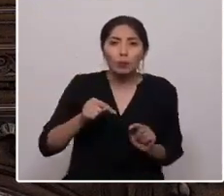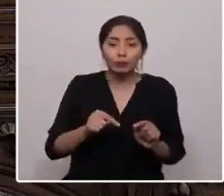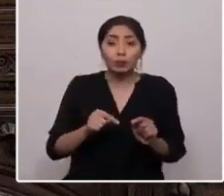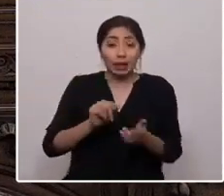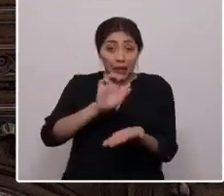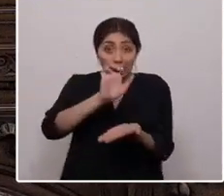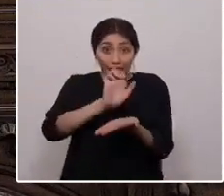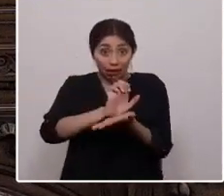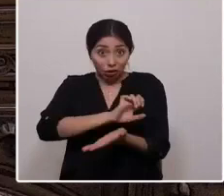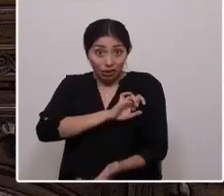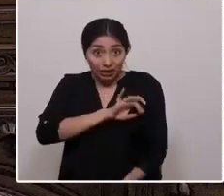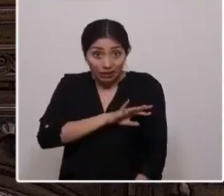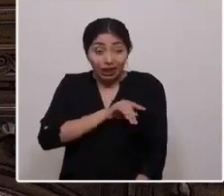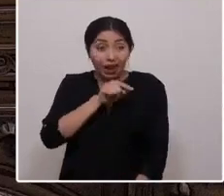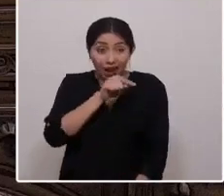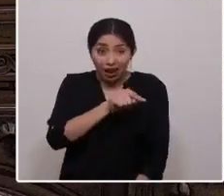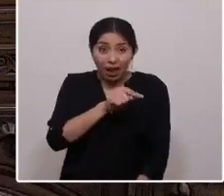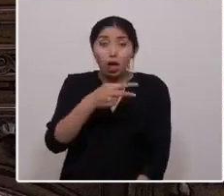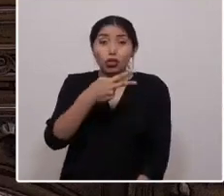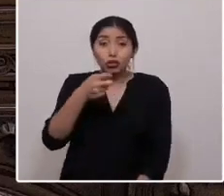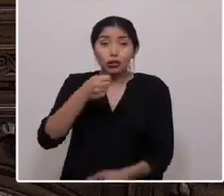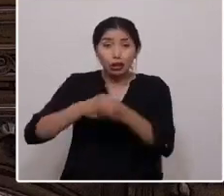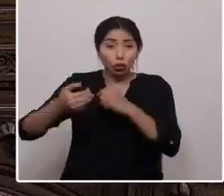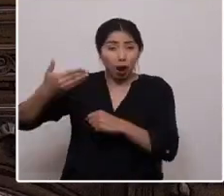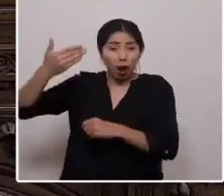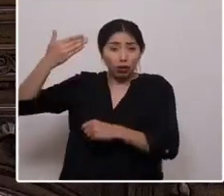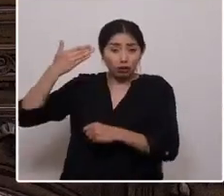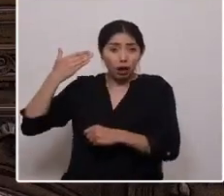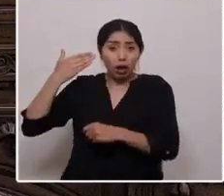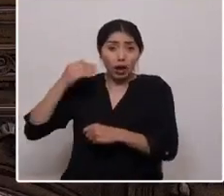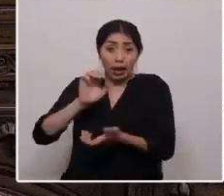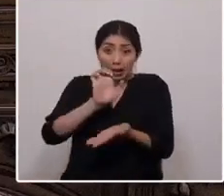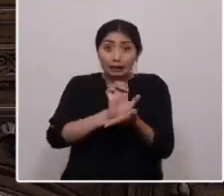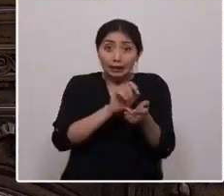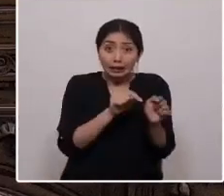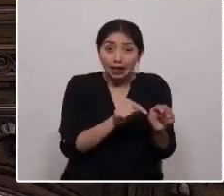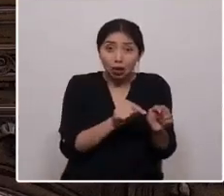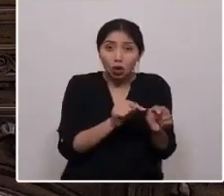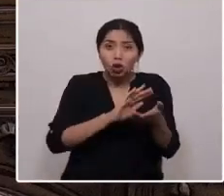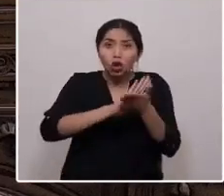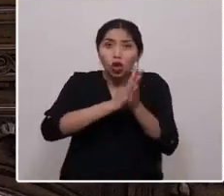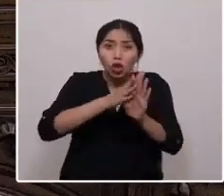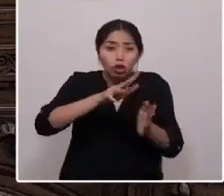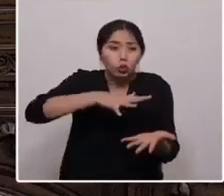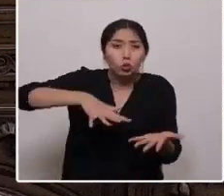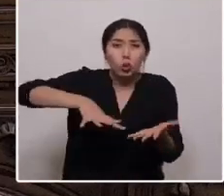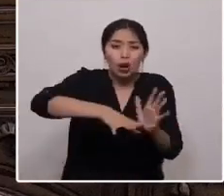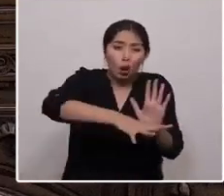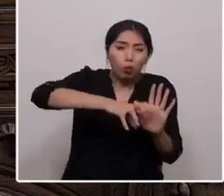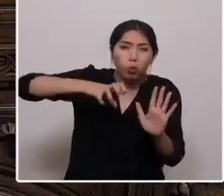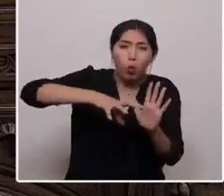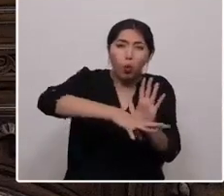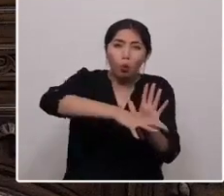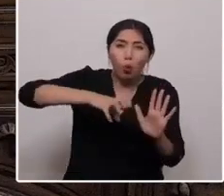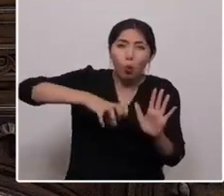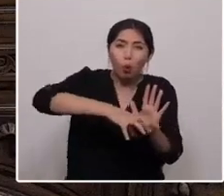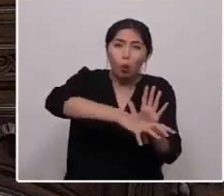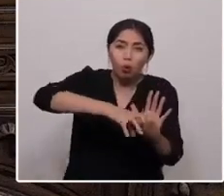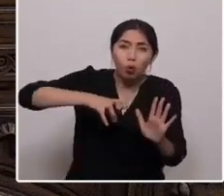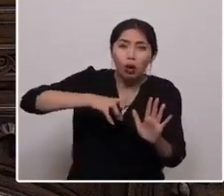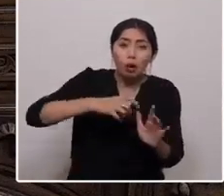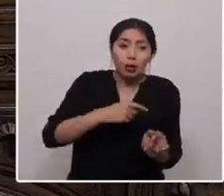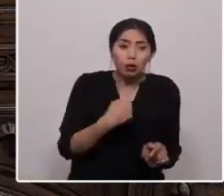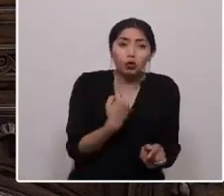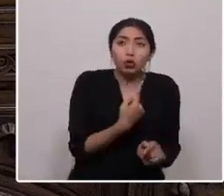que hace 200 años ha sacado las riquezas de nuestro suelo para sumergirnos a nosotros en la pobreza